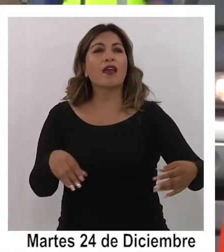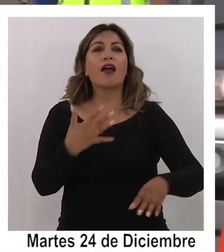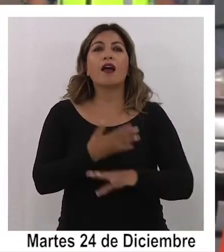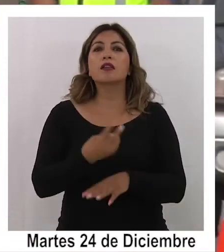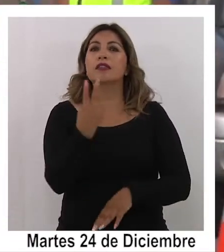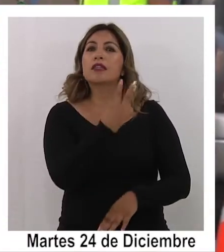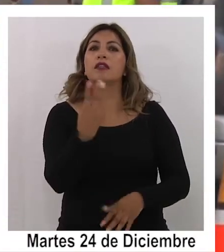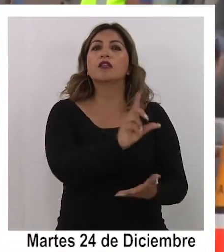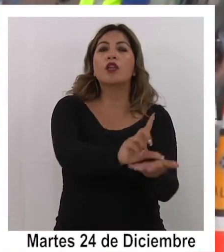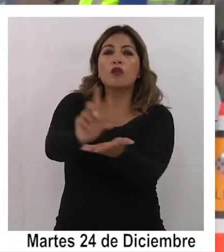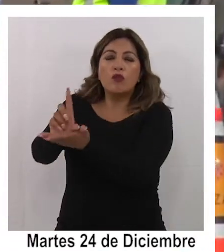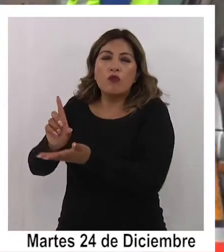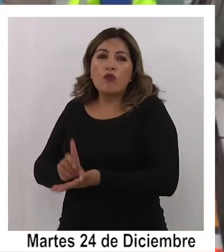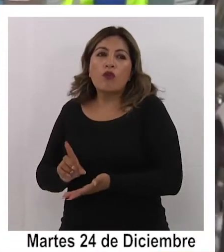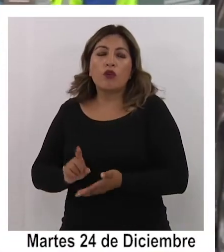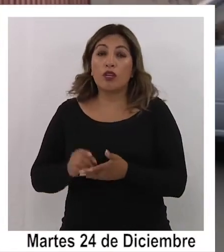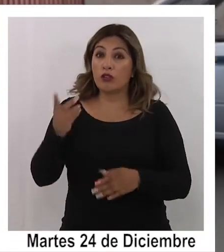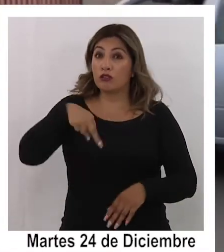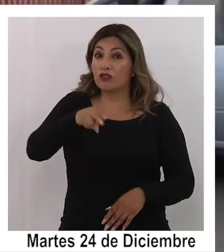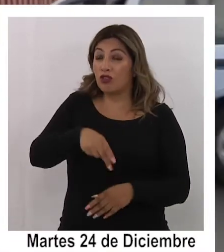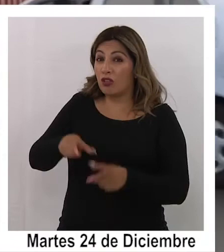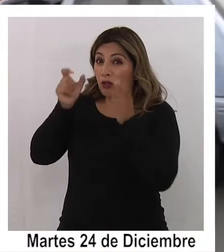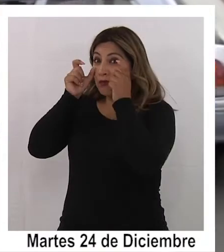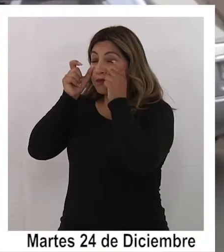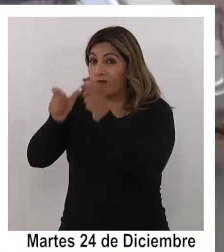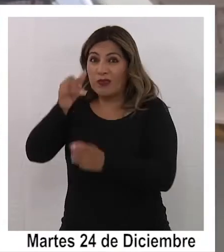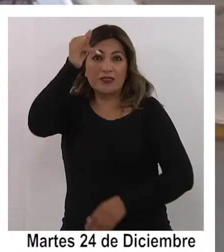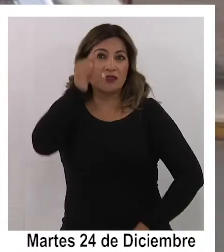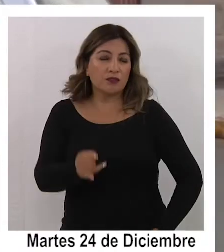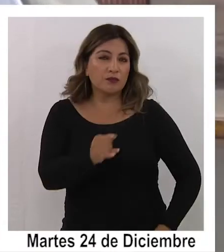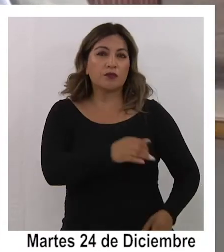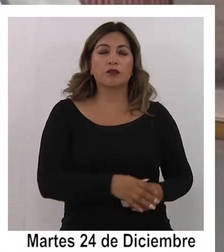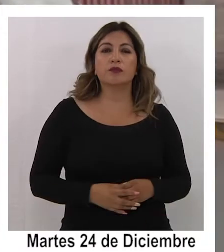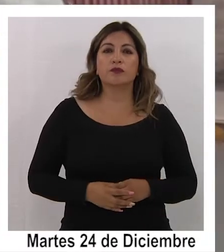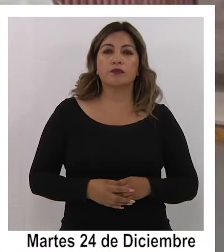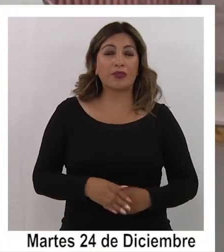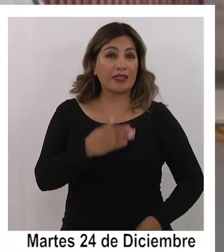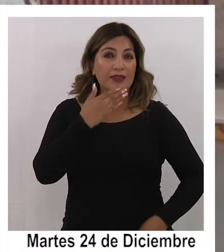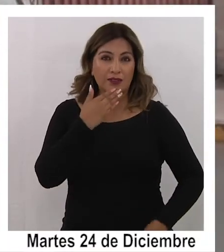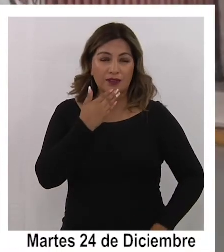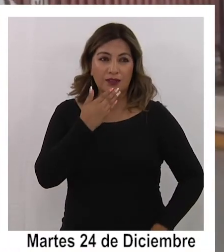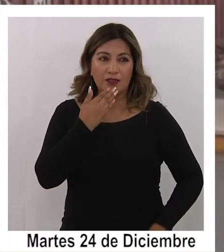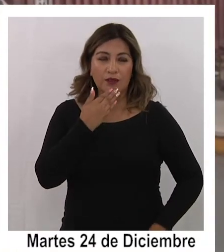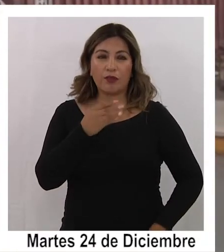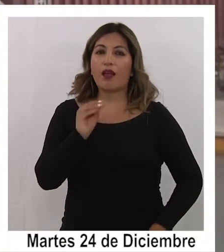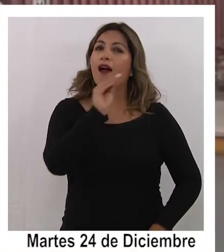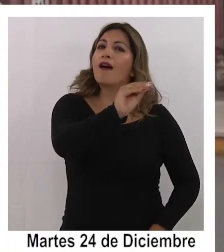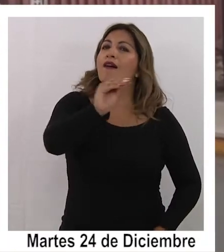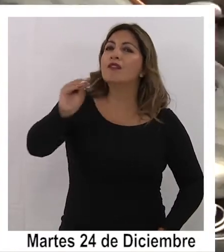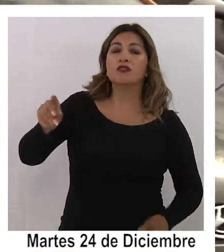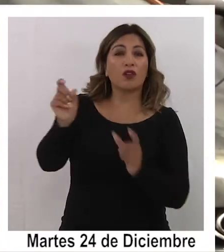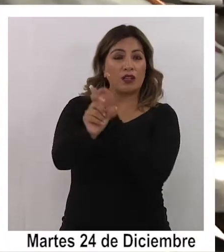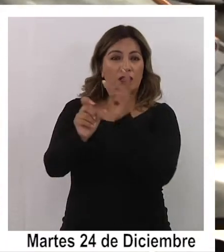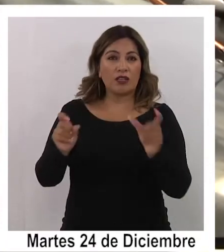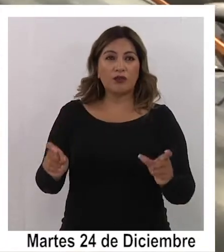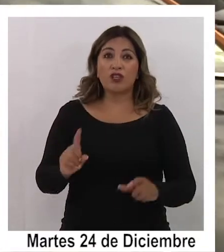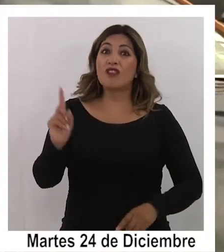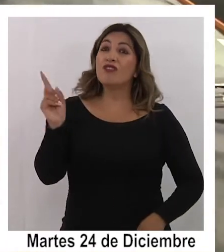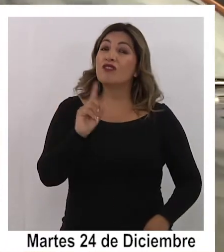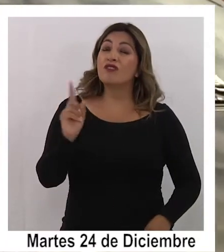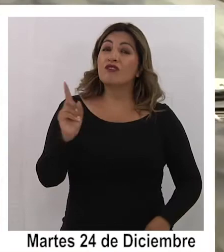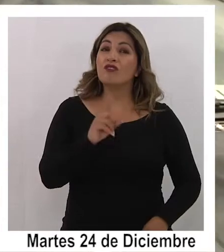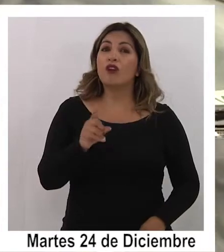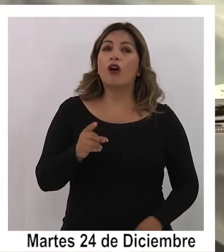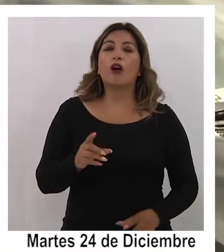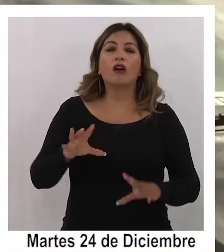definieron 33 puntos donde se fiscalizará permanentemente. Finalmente, se hace un llamado a las personas